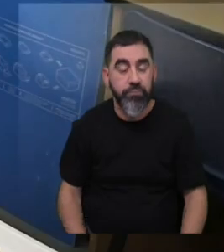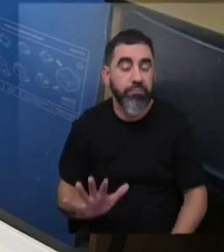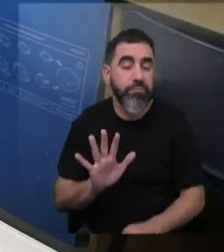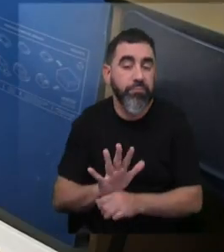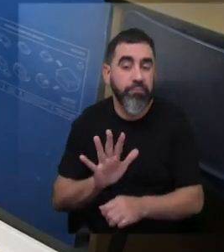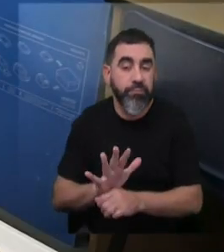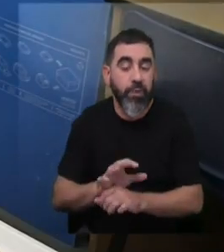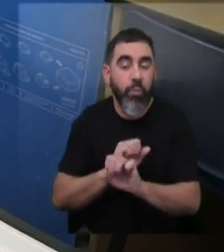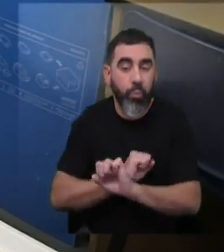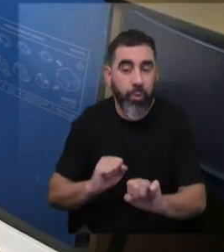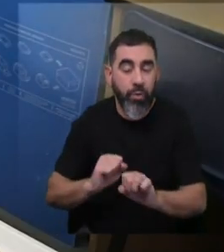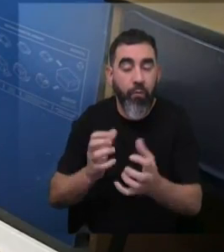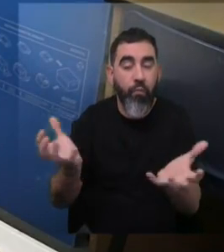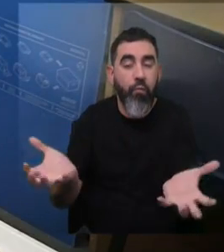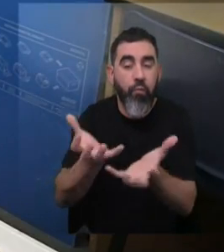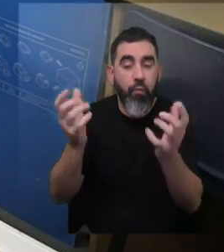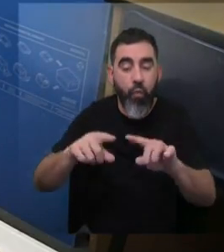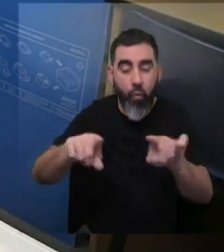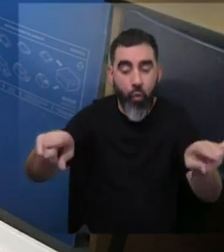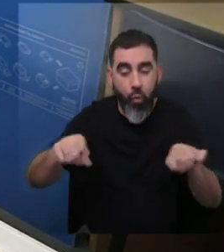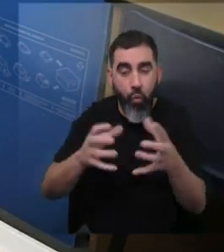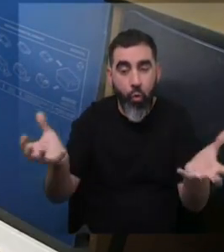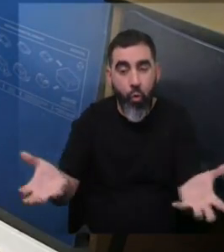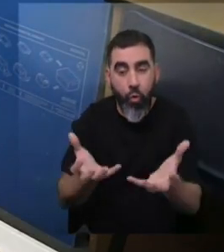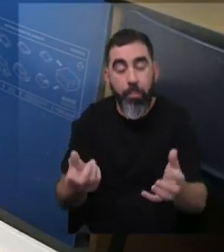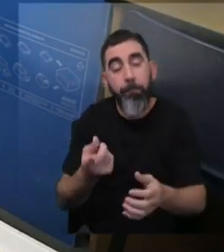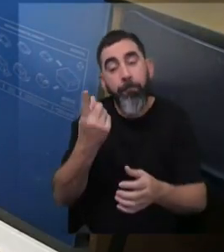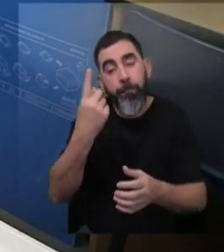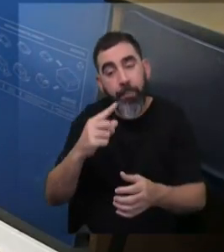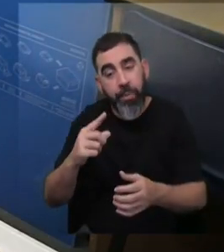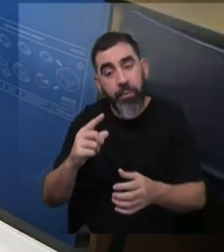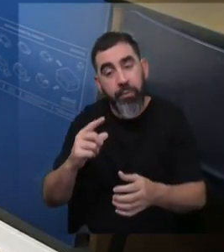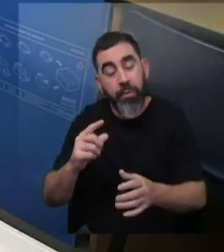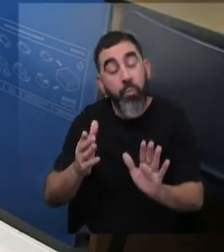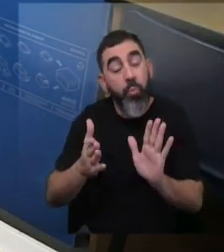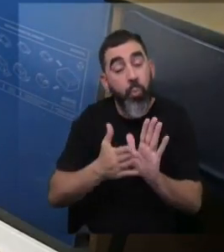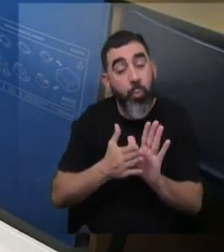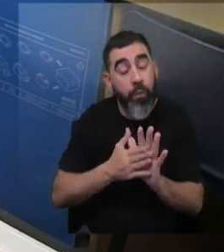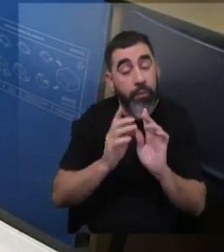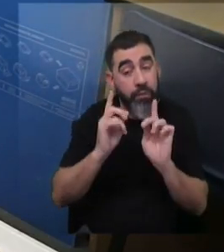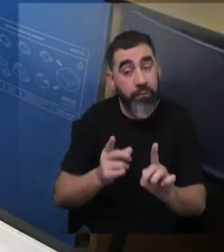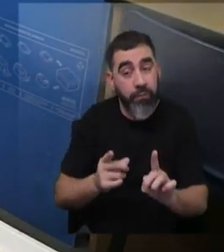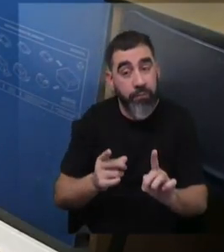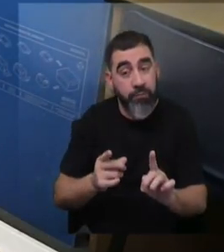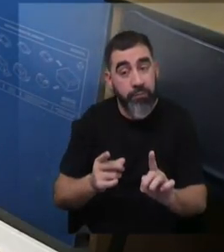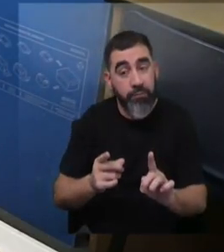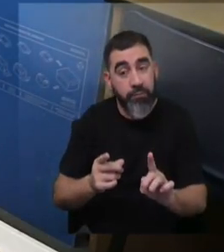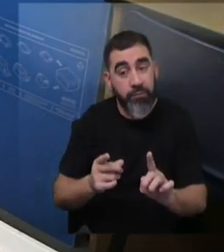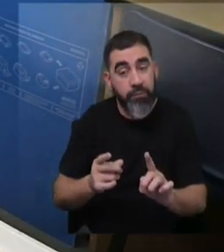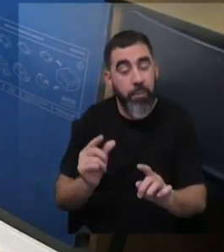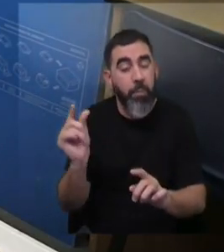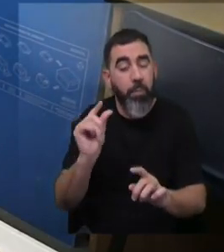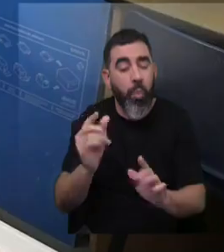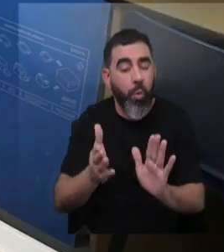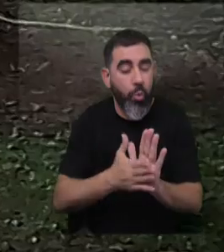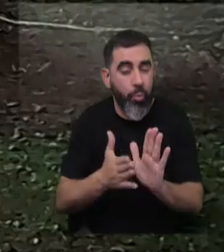que podría ser un fogón de esos grupos. Pero es una evidencia también discreta, como le decimos, o